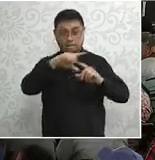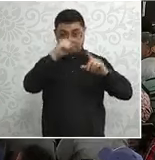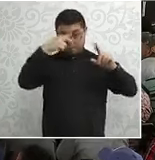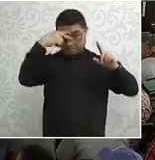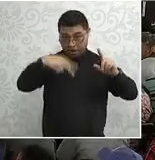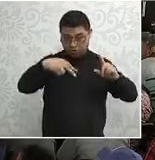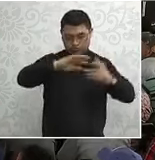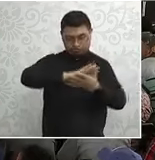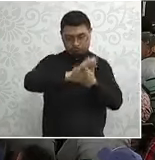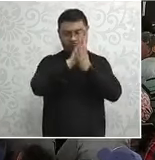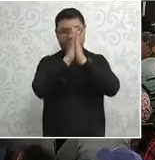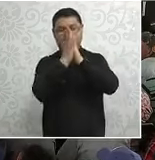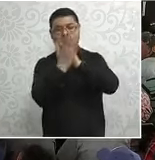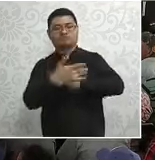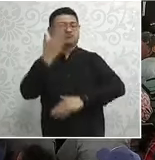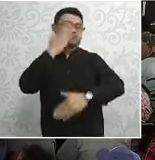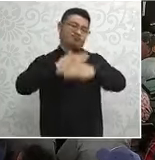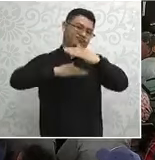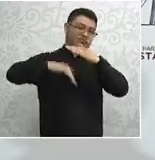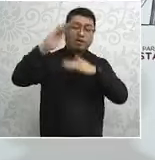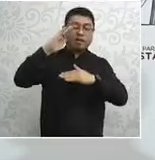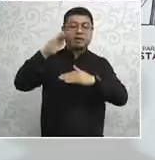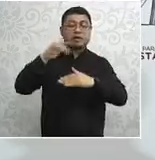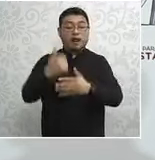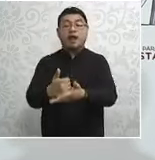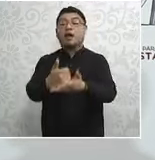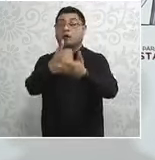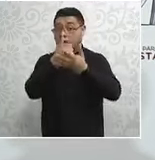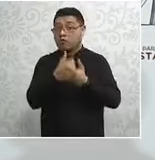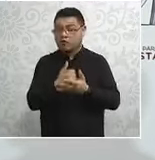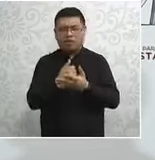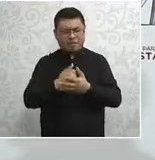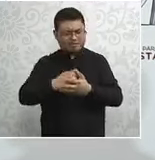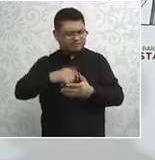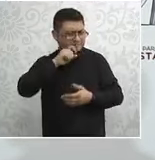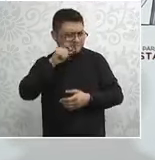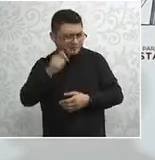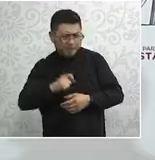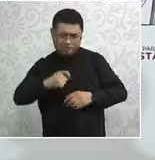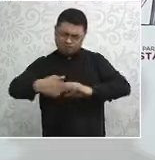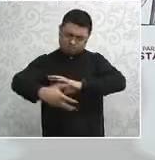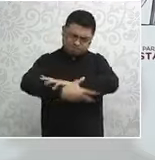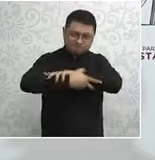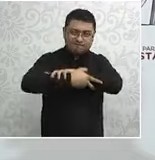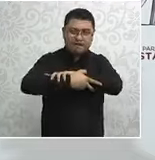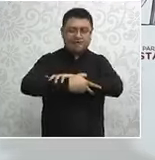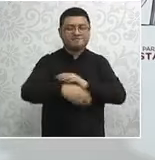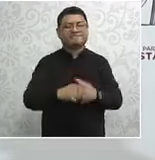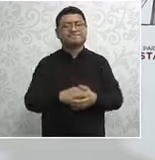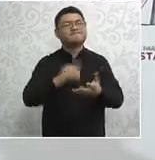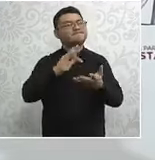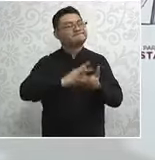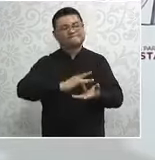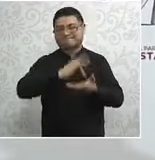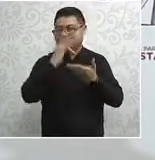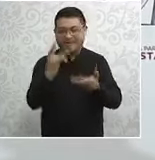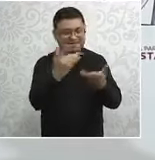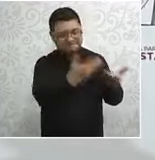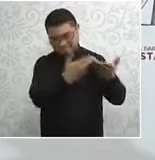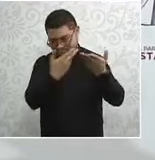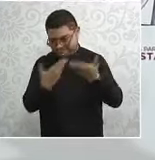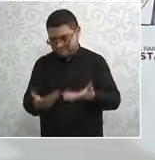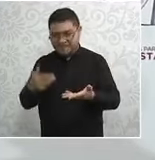cumplir Pero con la fraternidad de todos nosotros lo vamos a sacar adelante Muchísimas gracias por recibirnos